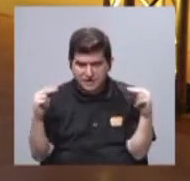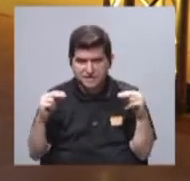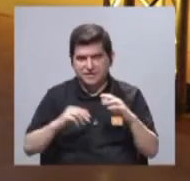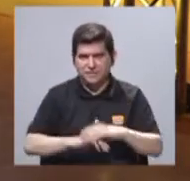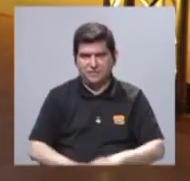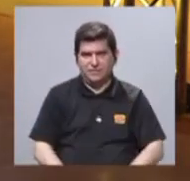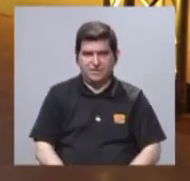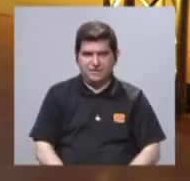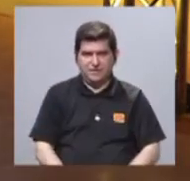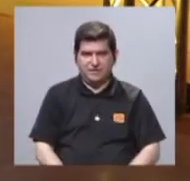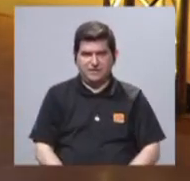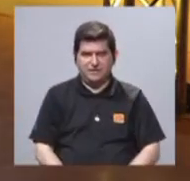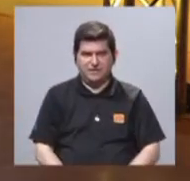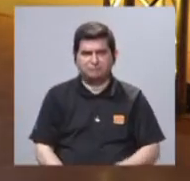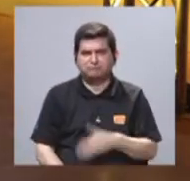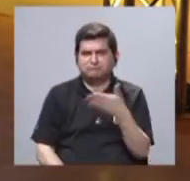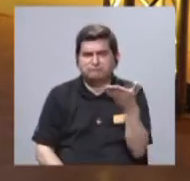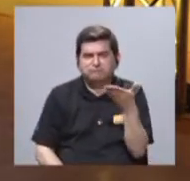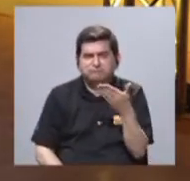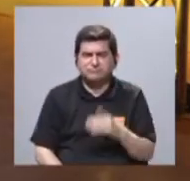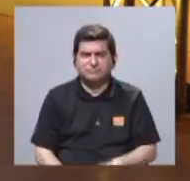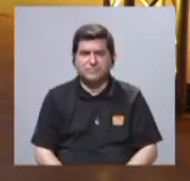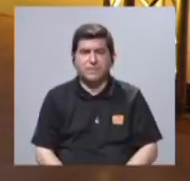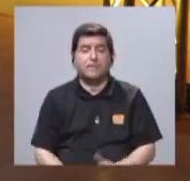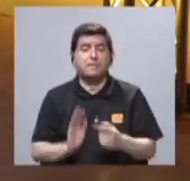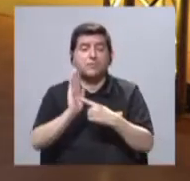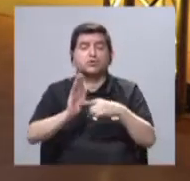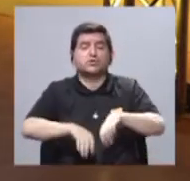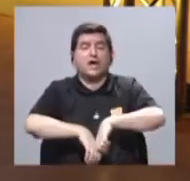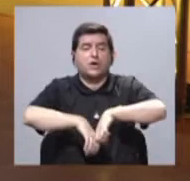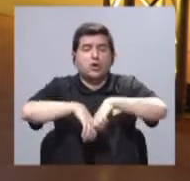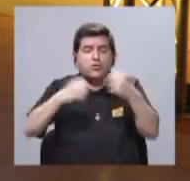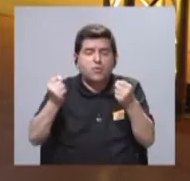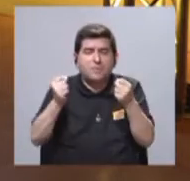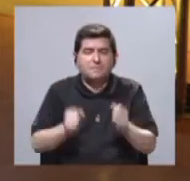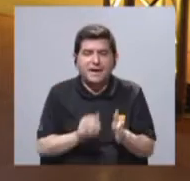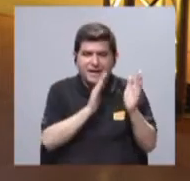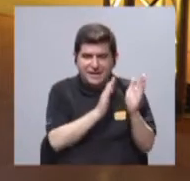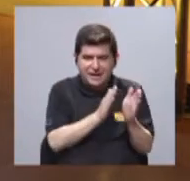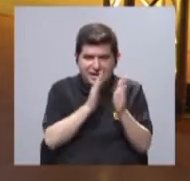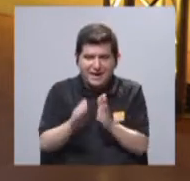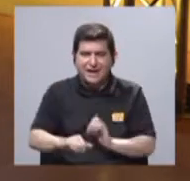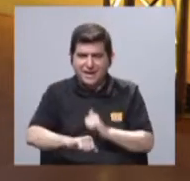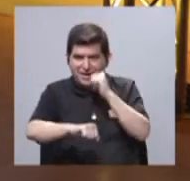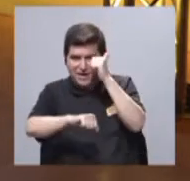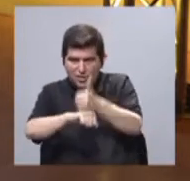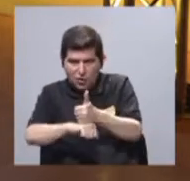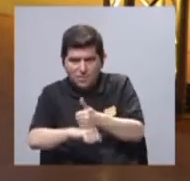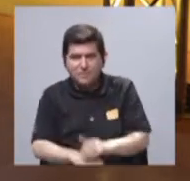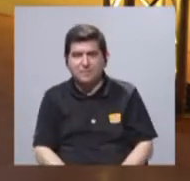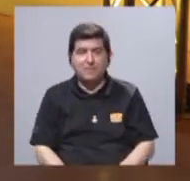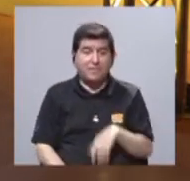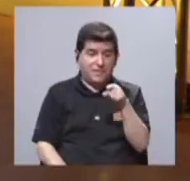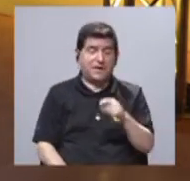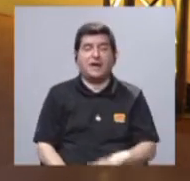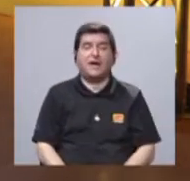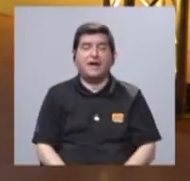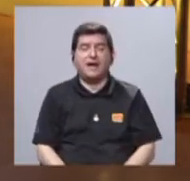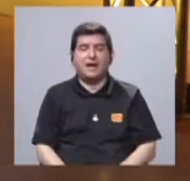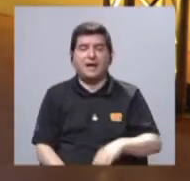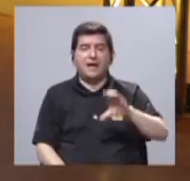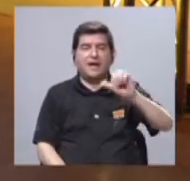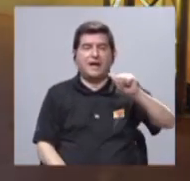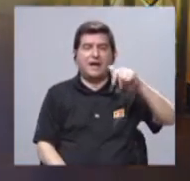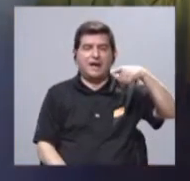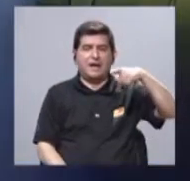Nicaragua, fue que señalaron un rompimiento del orden establecido en la capitanía de